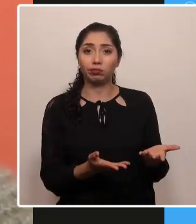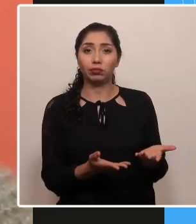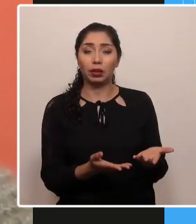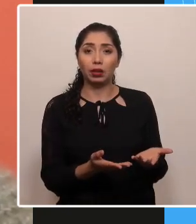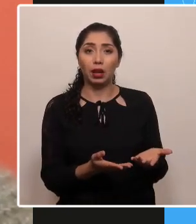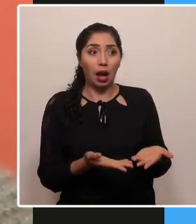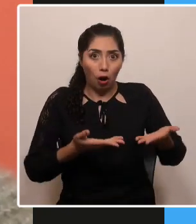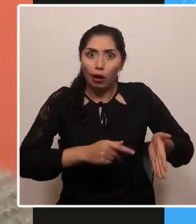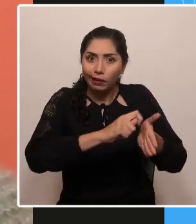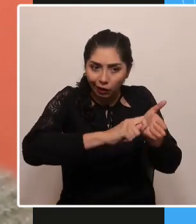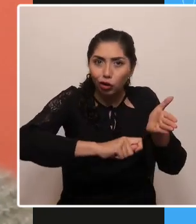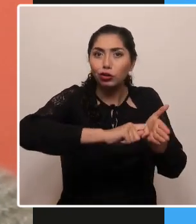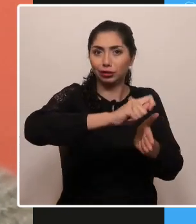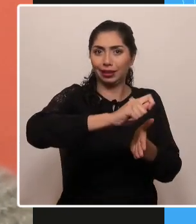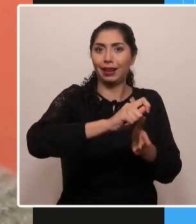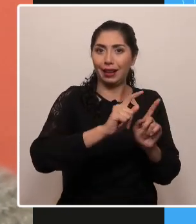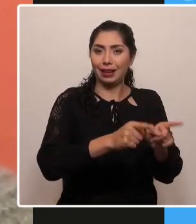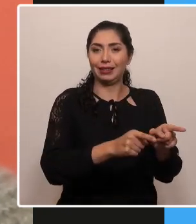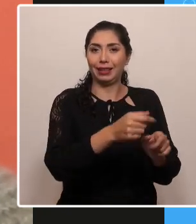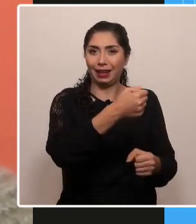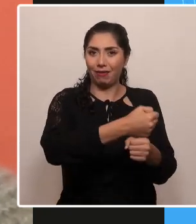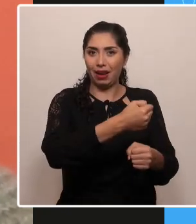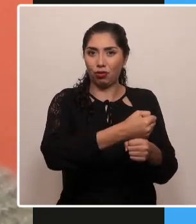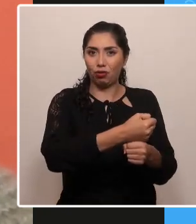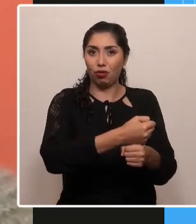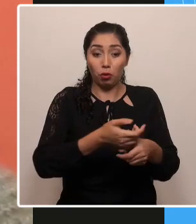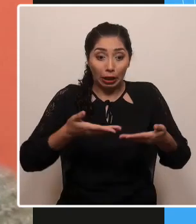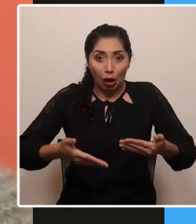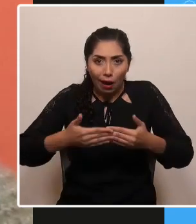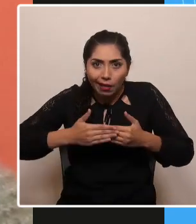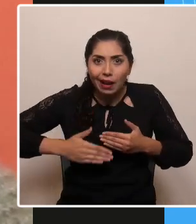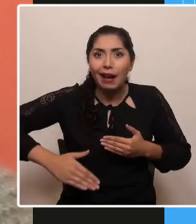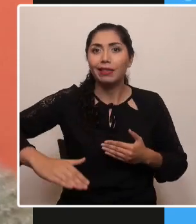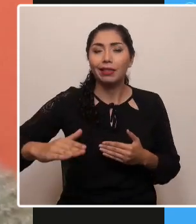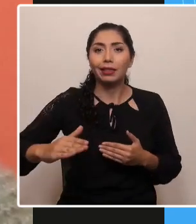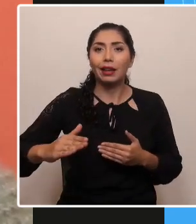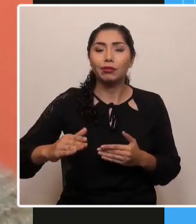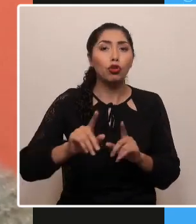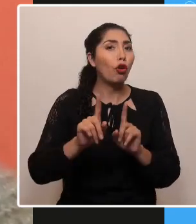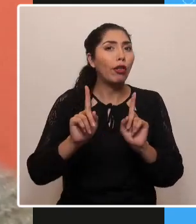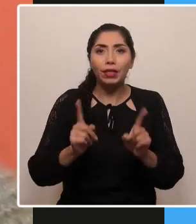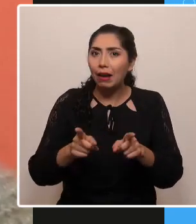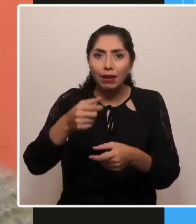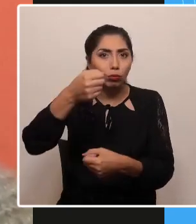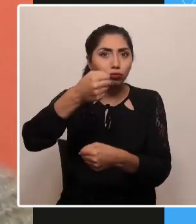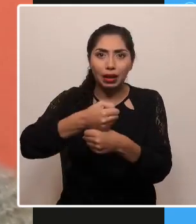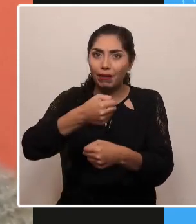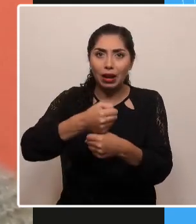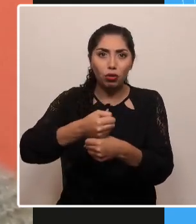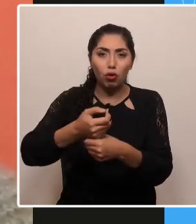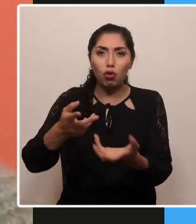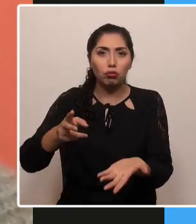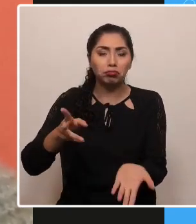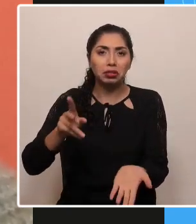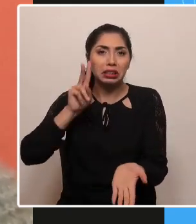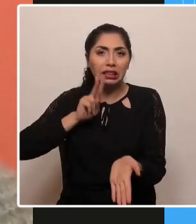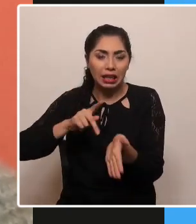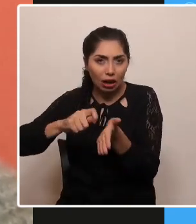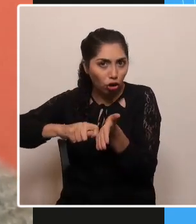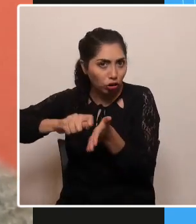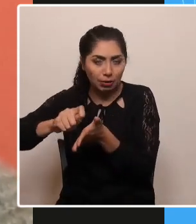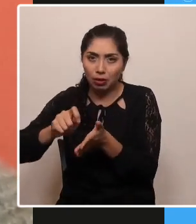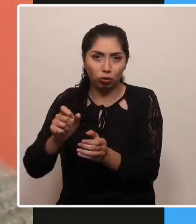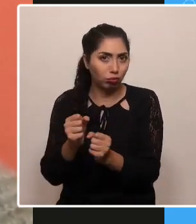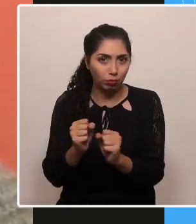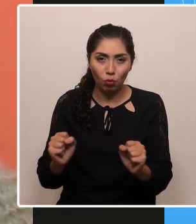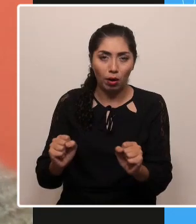el futuro no exista ningún tipo de trabajo en nuestra comunidad que no esté debida y dignamente reconocido, valorizado